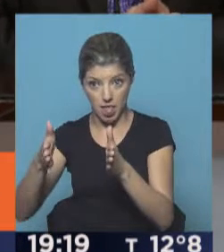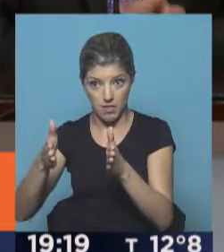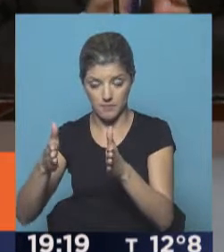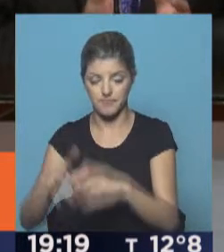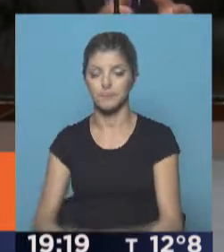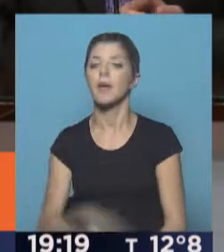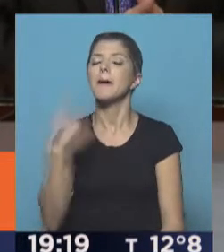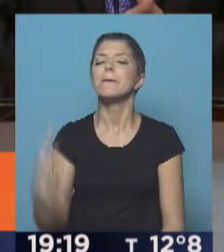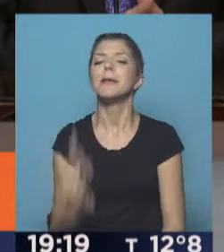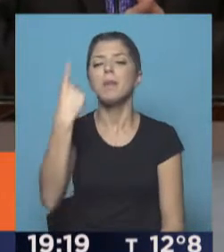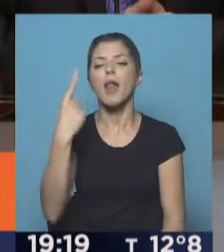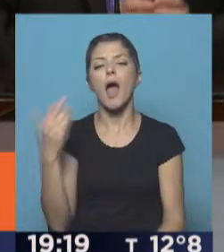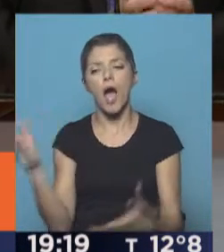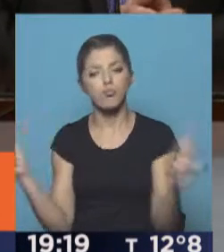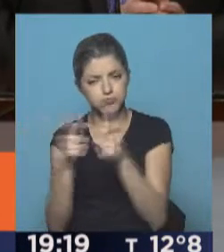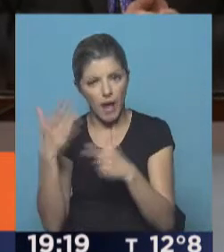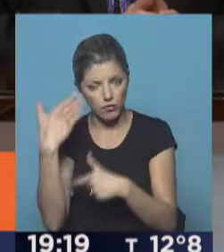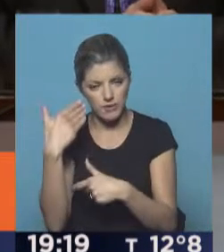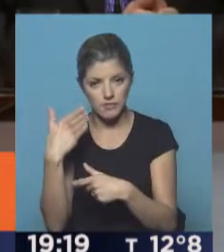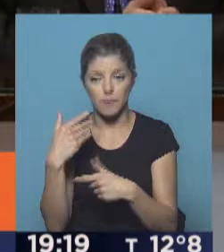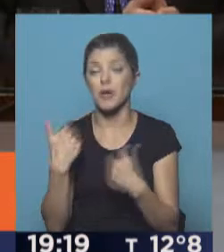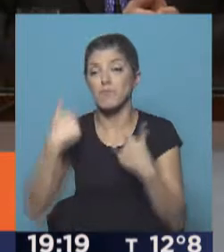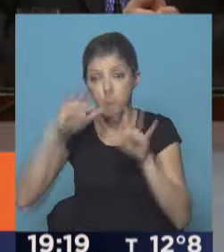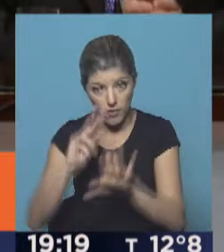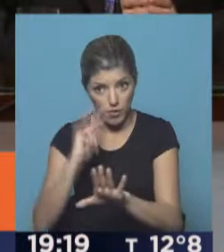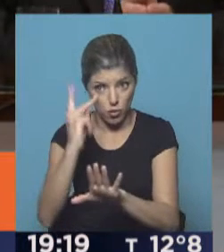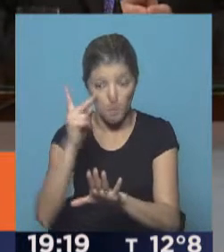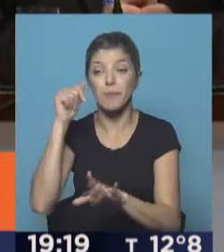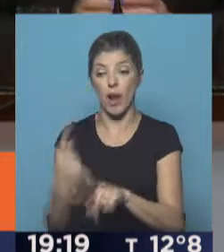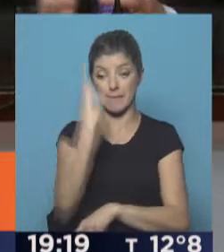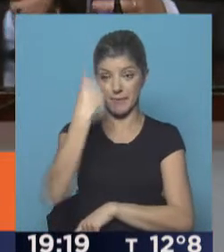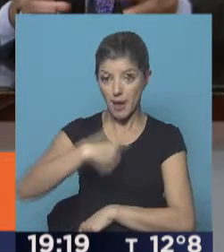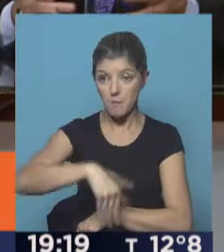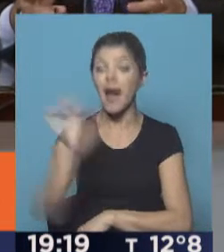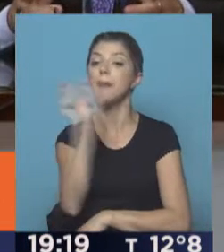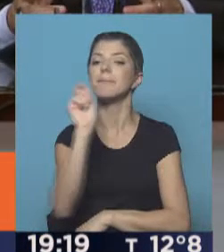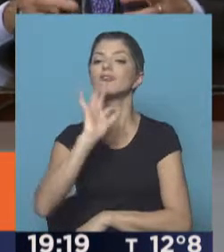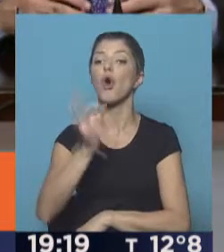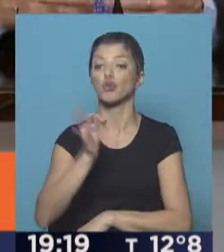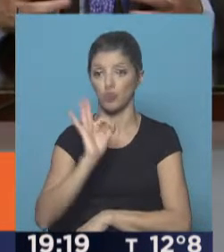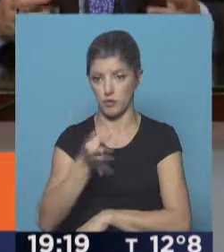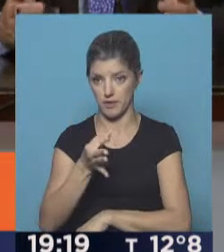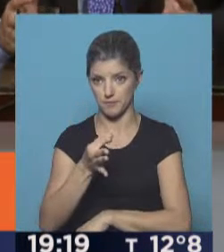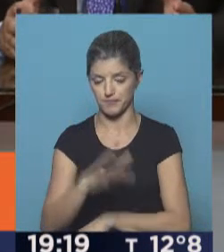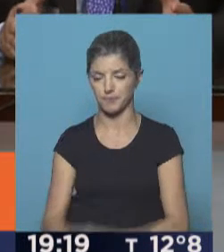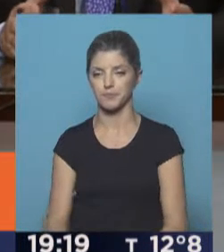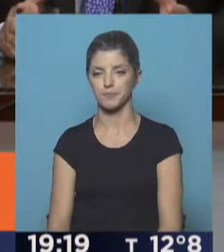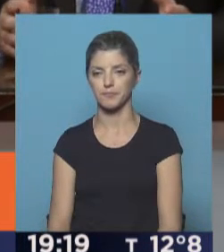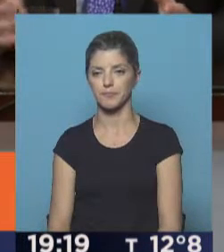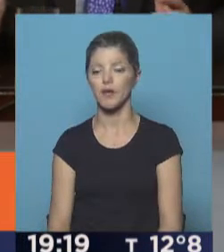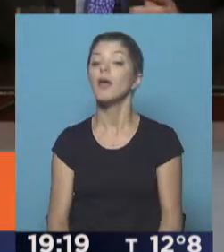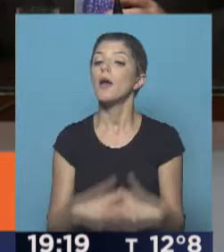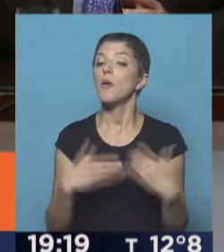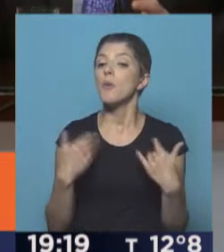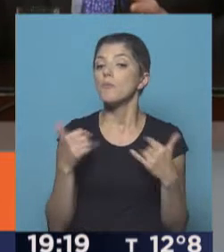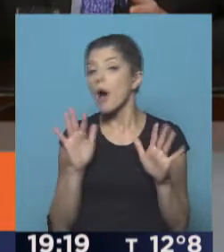primera audiencia, porque puede ser que haya 2, se va a hacer en octubre de este año. Ese es el proceso y en todo caso la posición del Estado